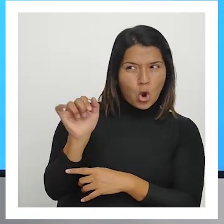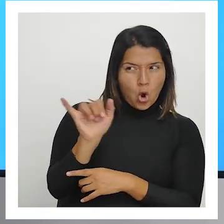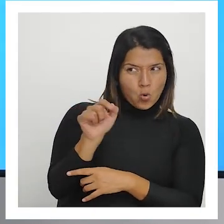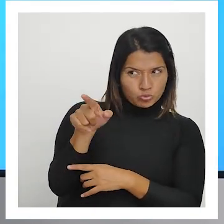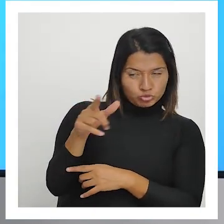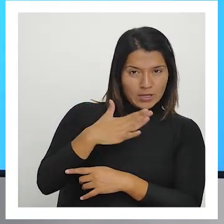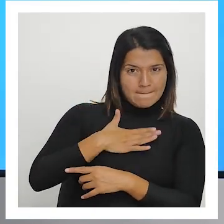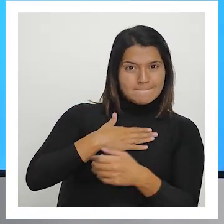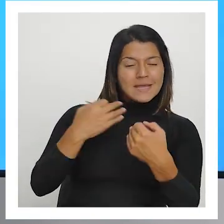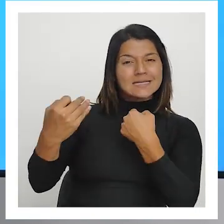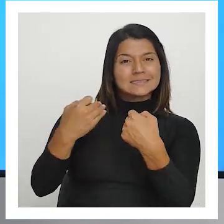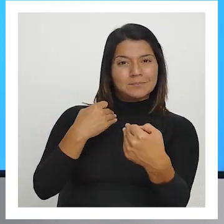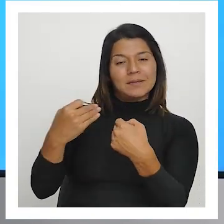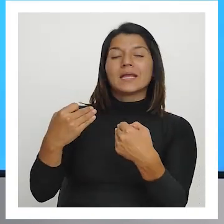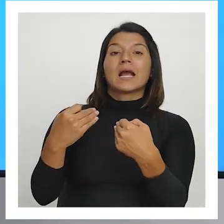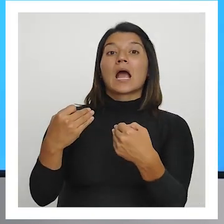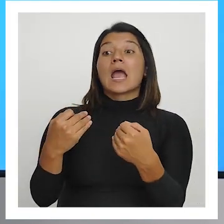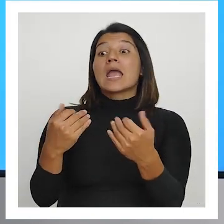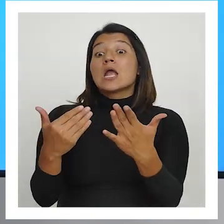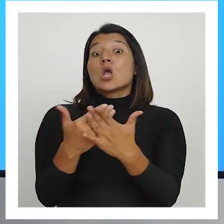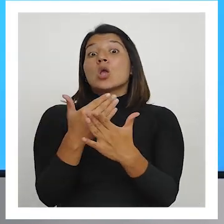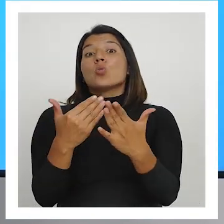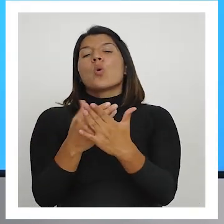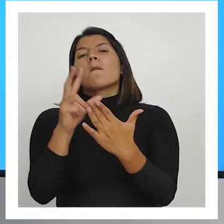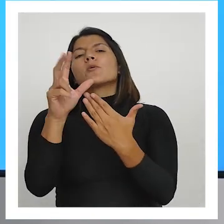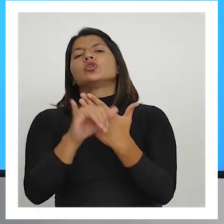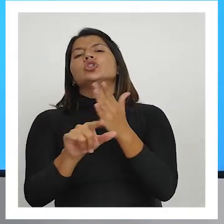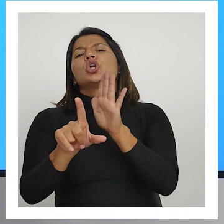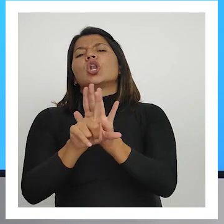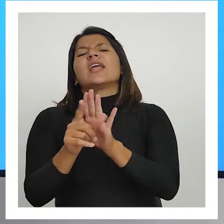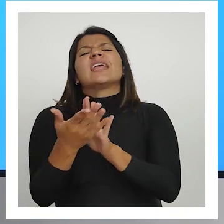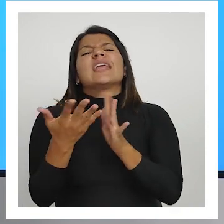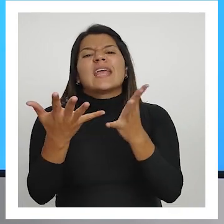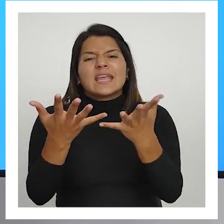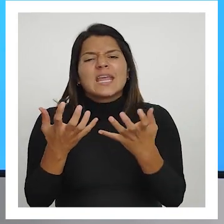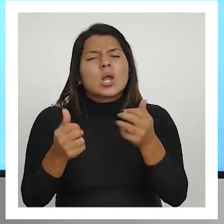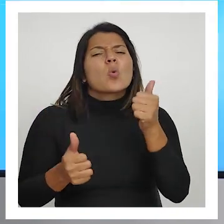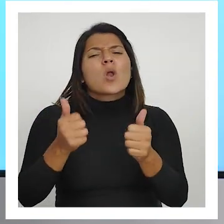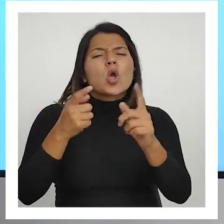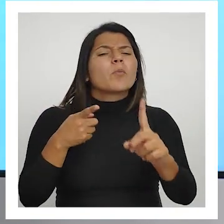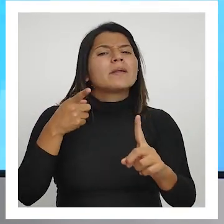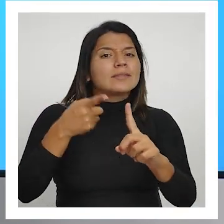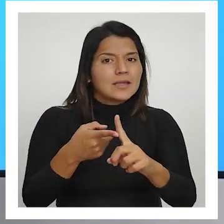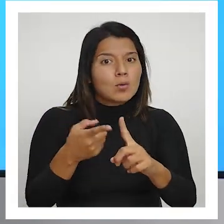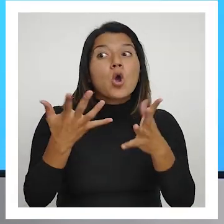dice, lo que pretende este proyecto de ley es darle